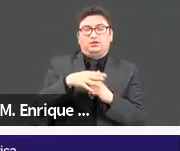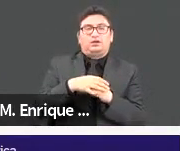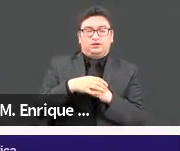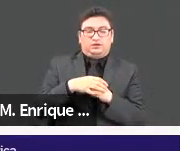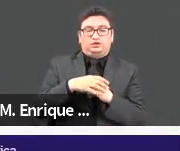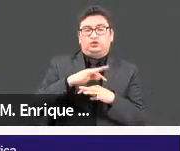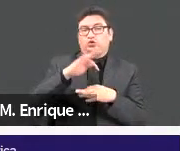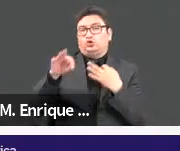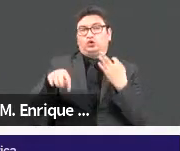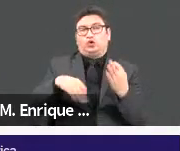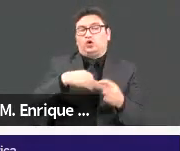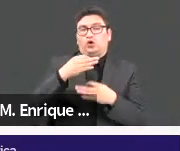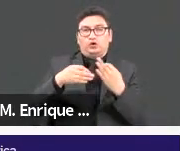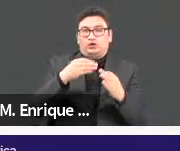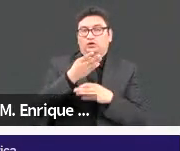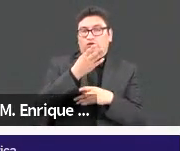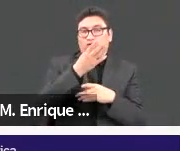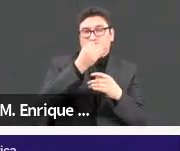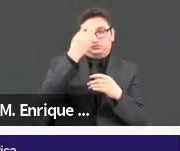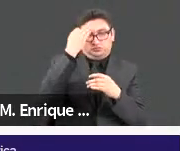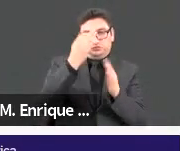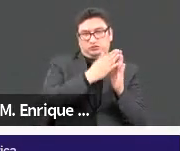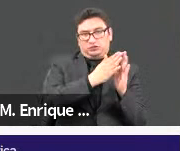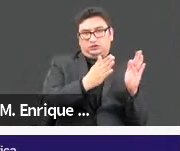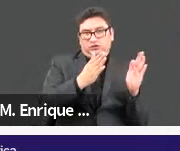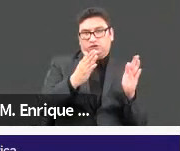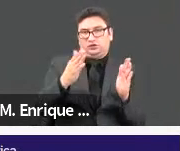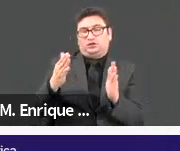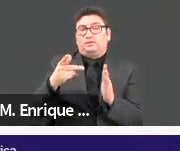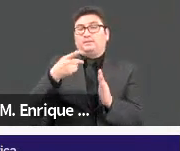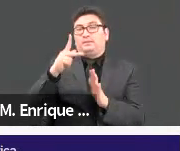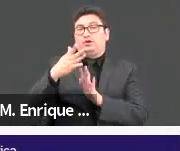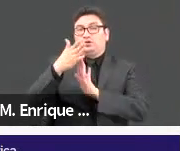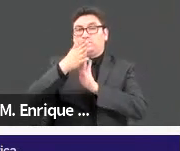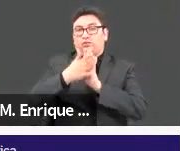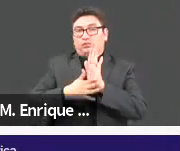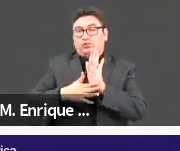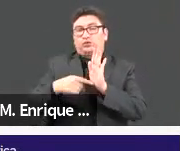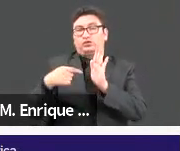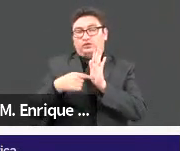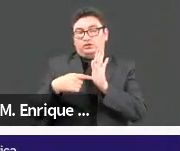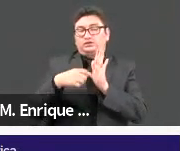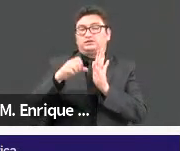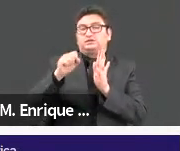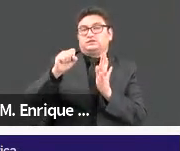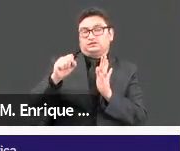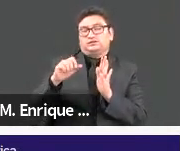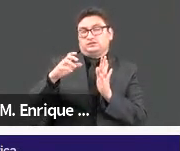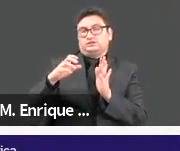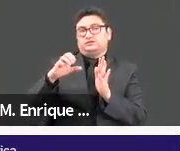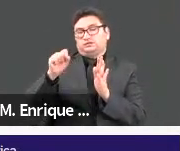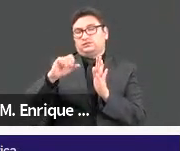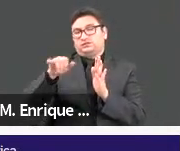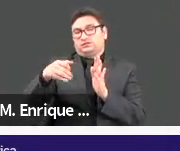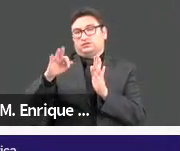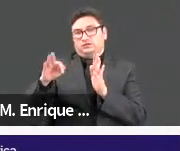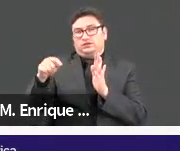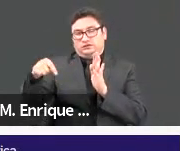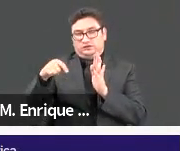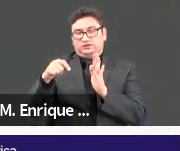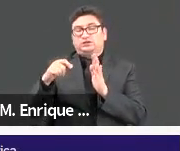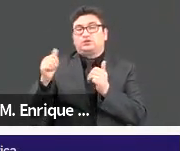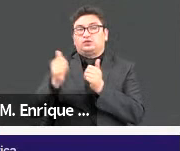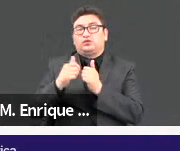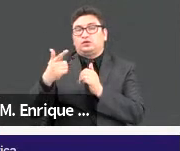todas las tesis eran de 9ª época, aun cuando en la portada del semanario, en ese entonces, Semanario Judicial de la Federación y su